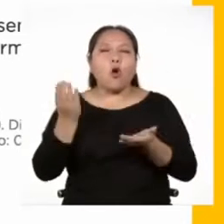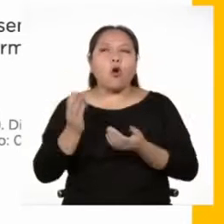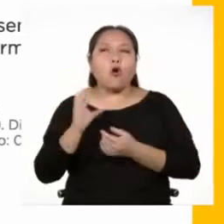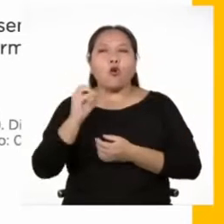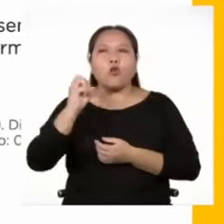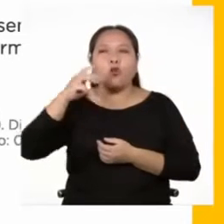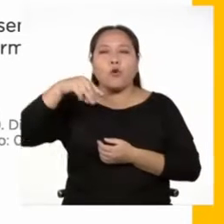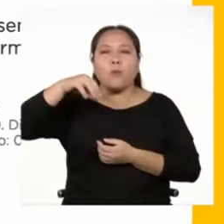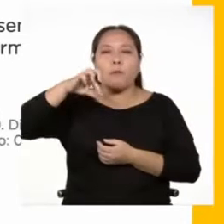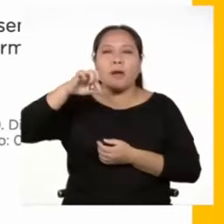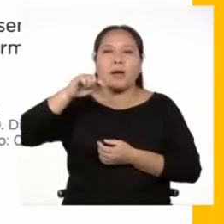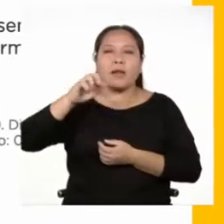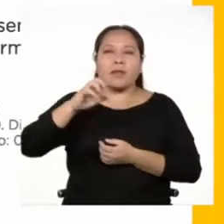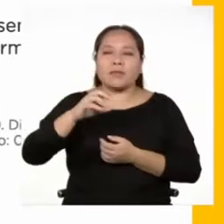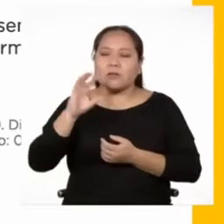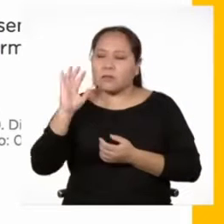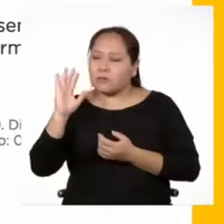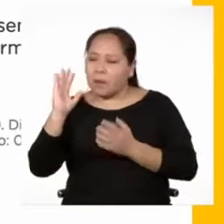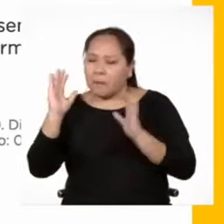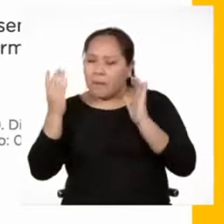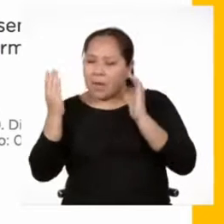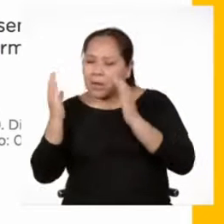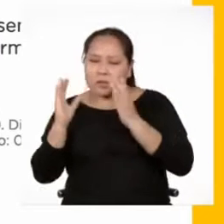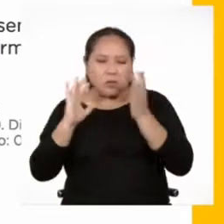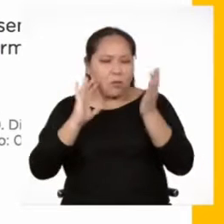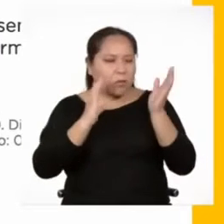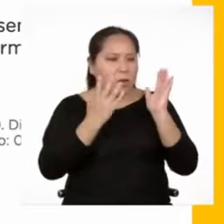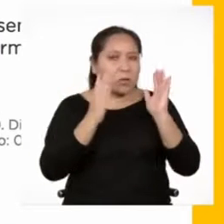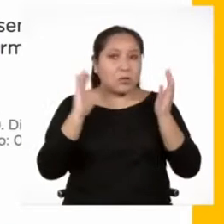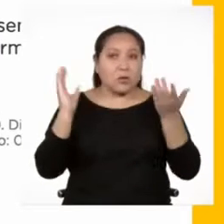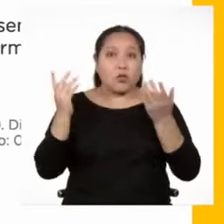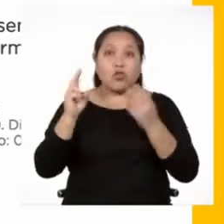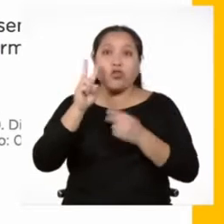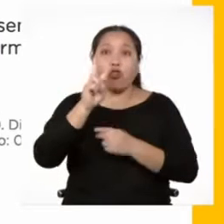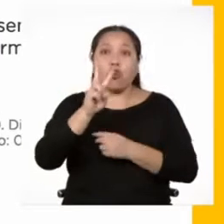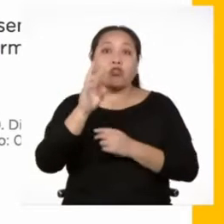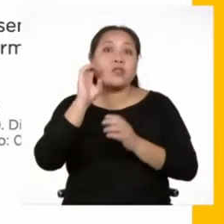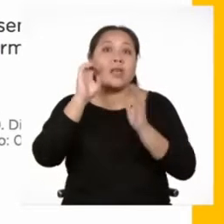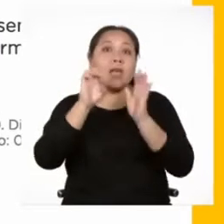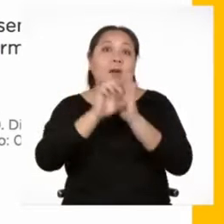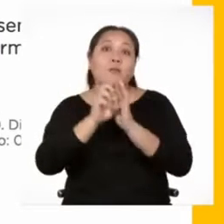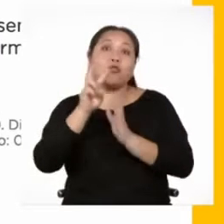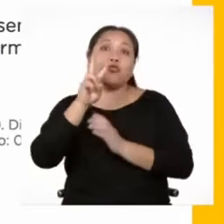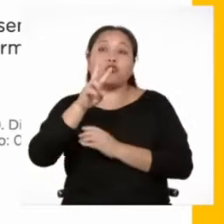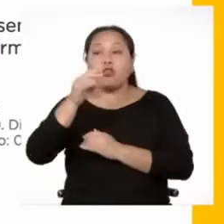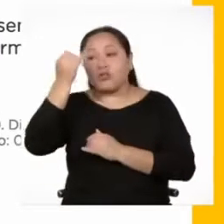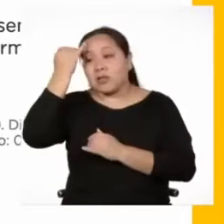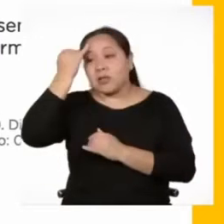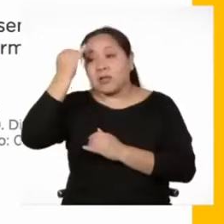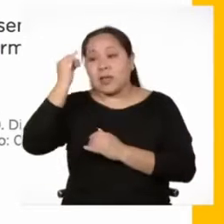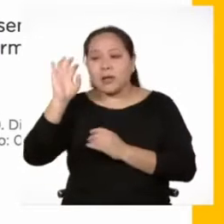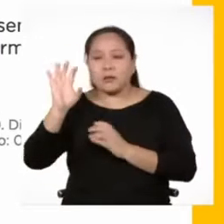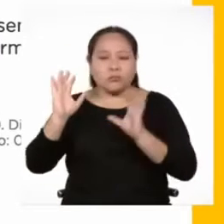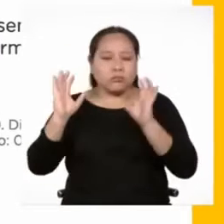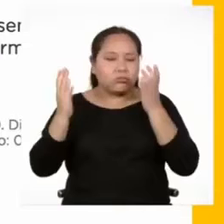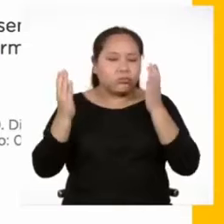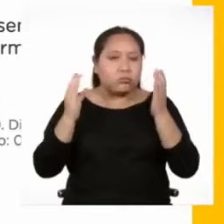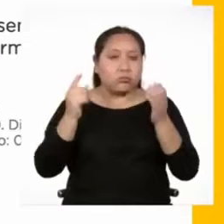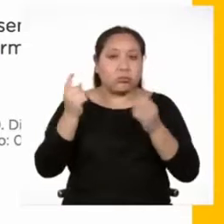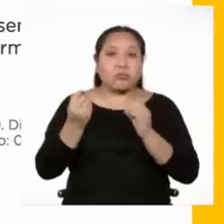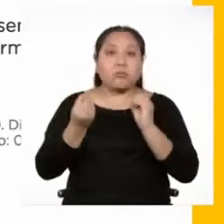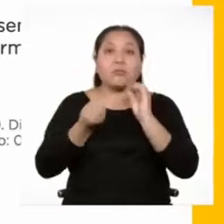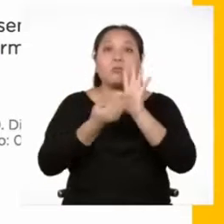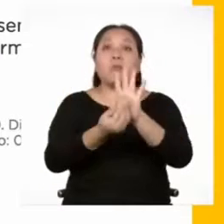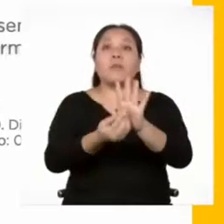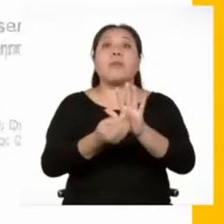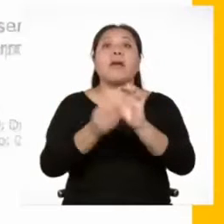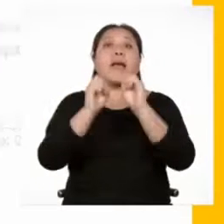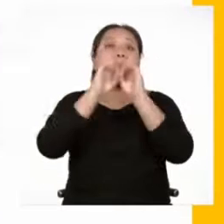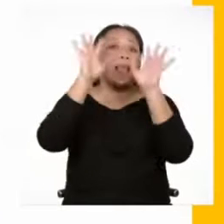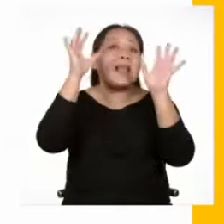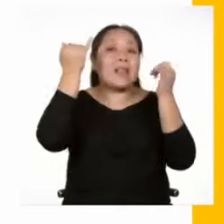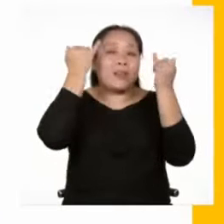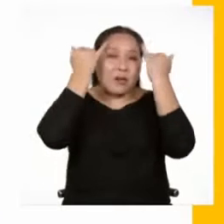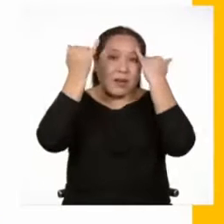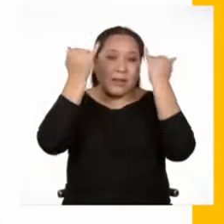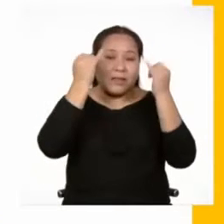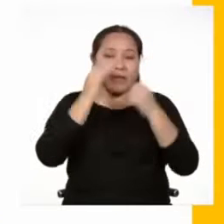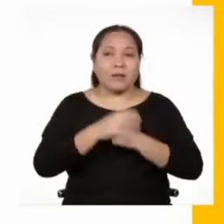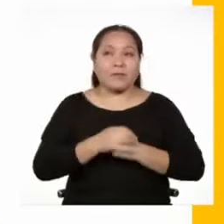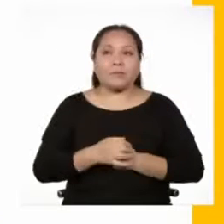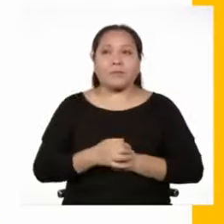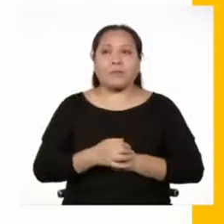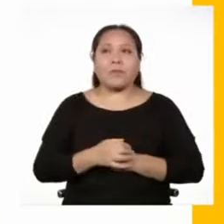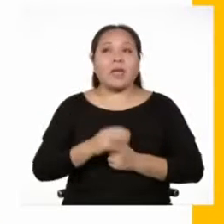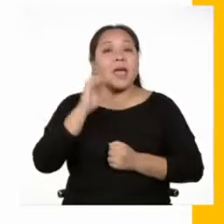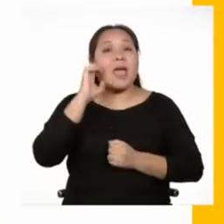relaciones de semejanza entre dos ejemplos o teorías a fin de afirmar o esclarecer el tema expuesto. Los